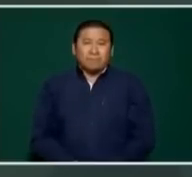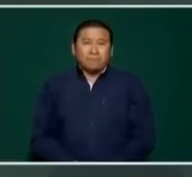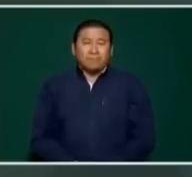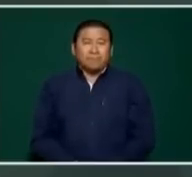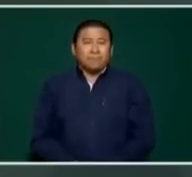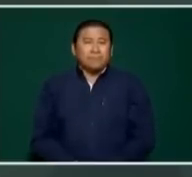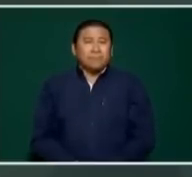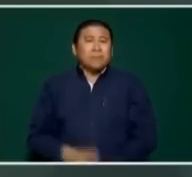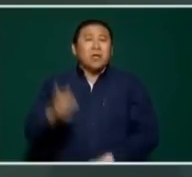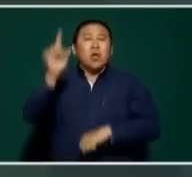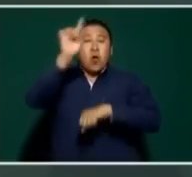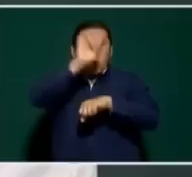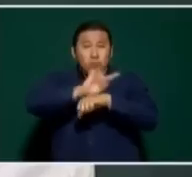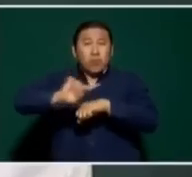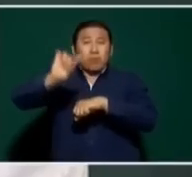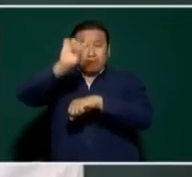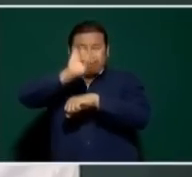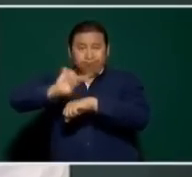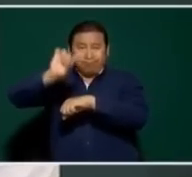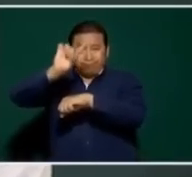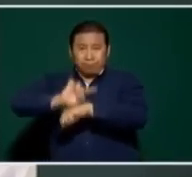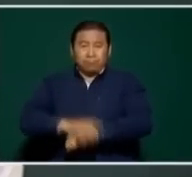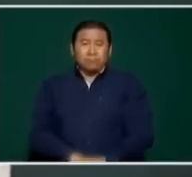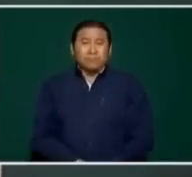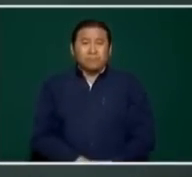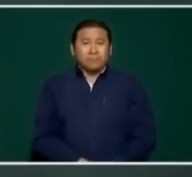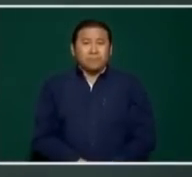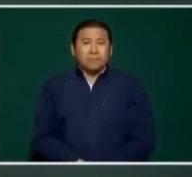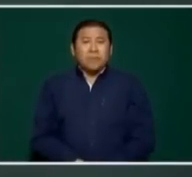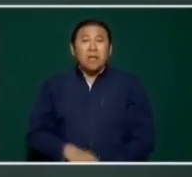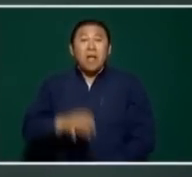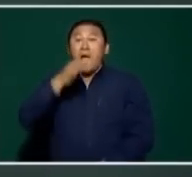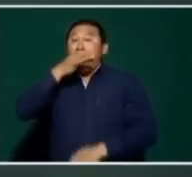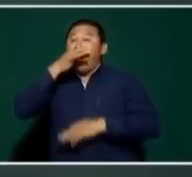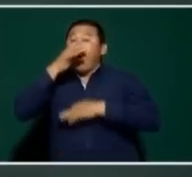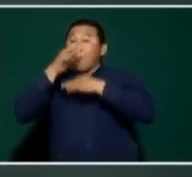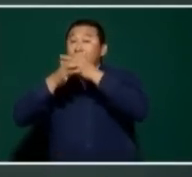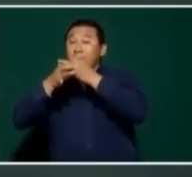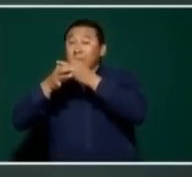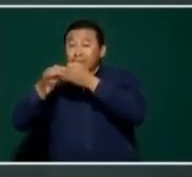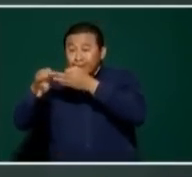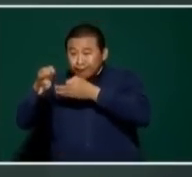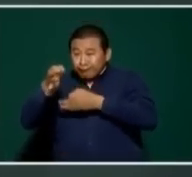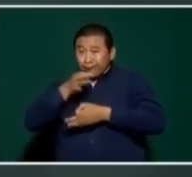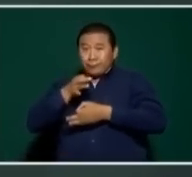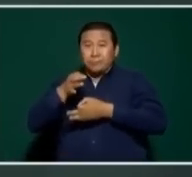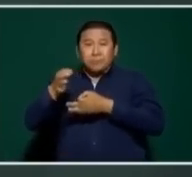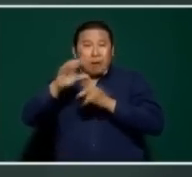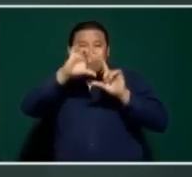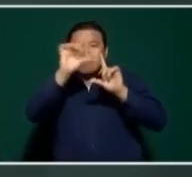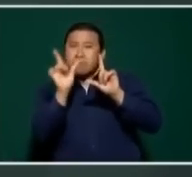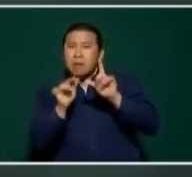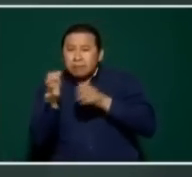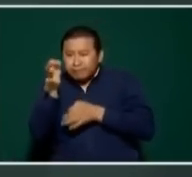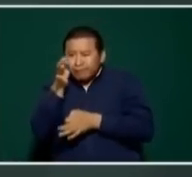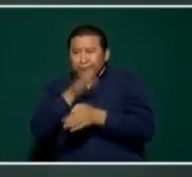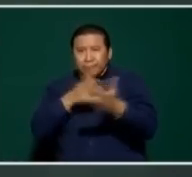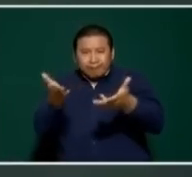Yo todos los días tengo la información en el país